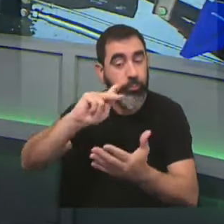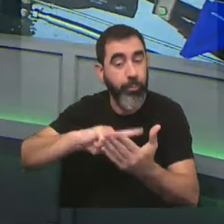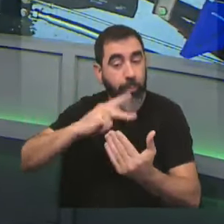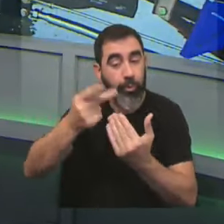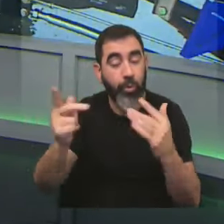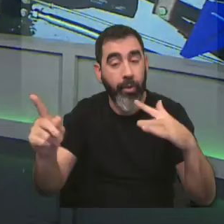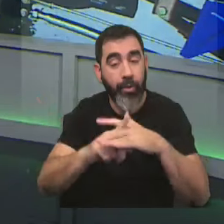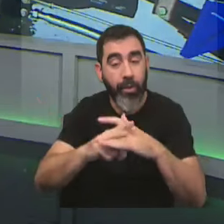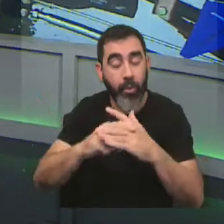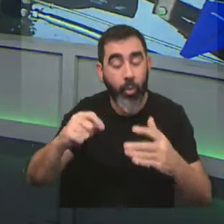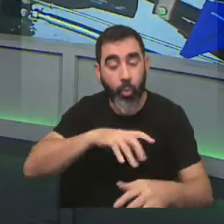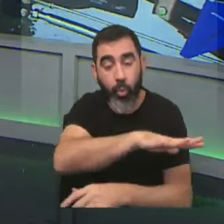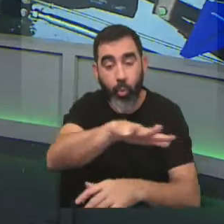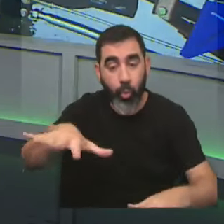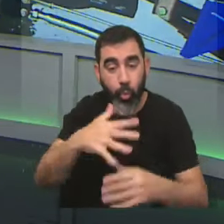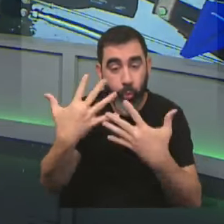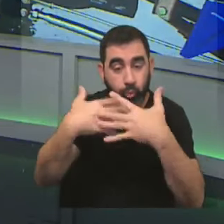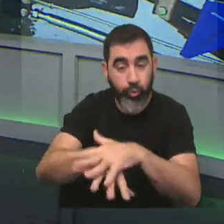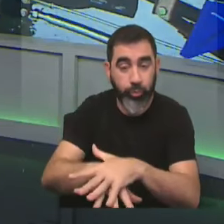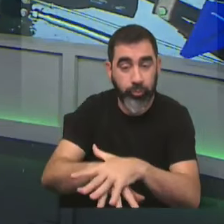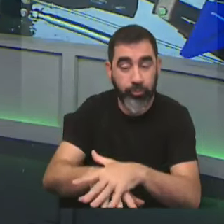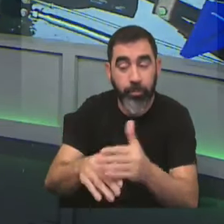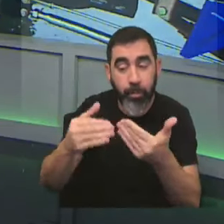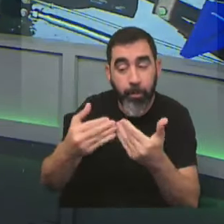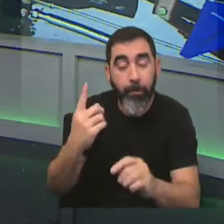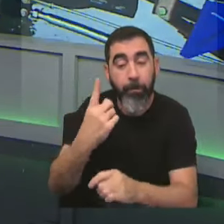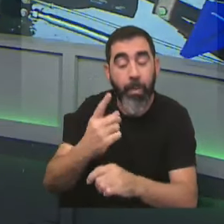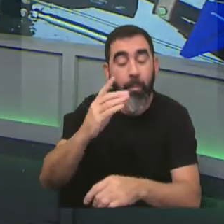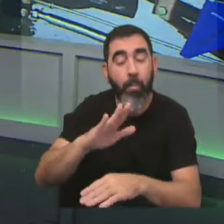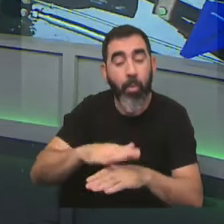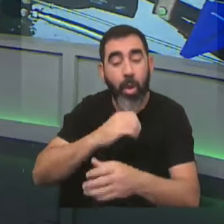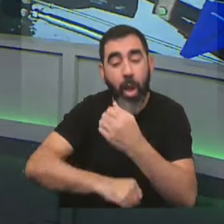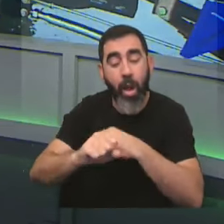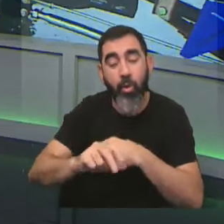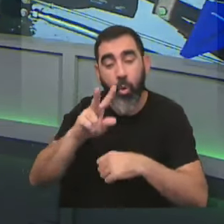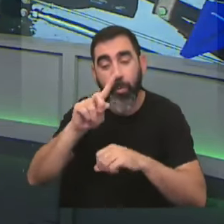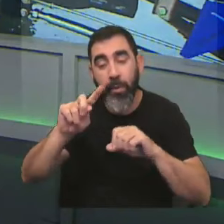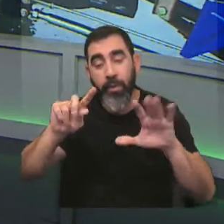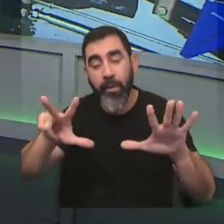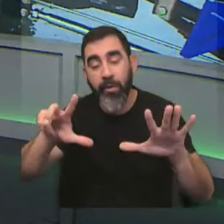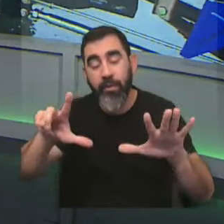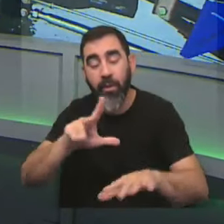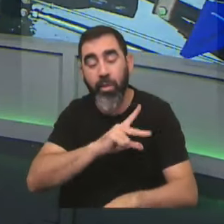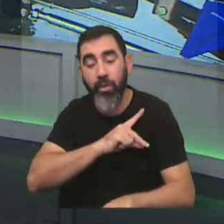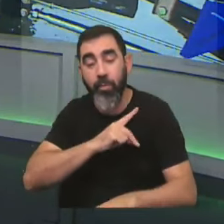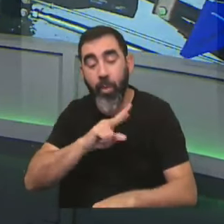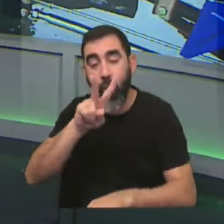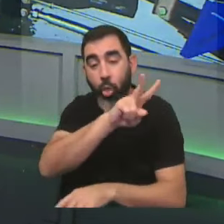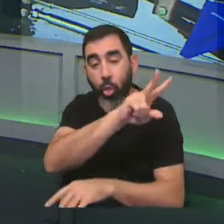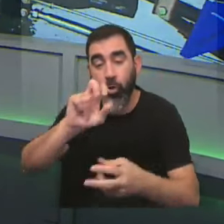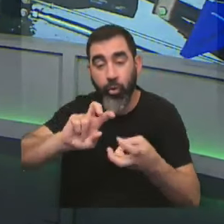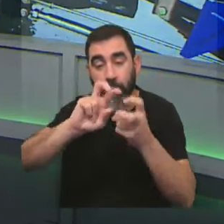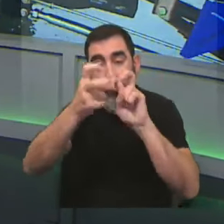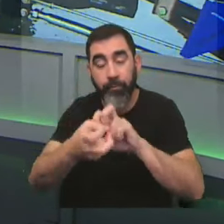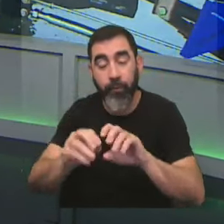inclusión social la iniciativa permitió desde su comienzo en diciembre del año 2017 que más de 200 clasificadores de residuos